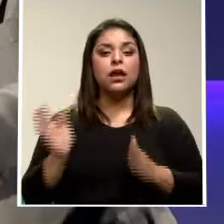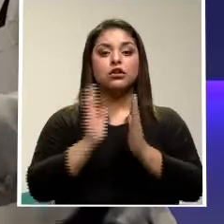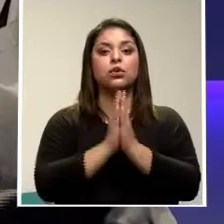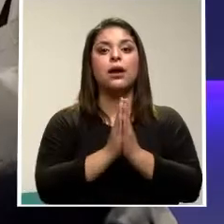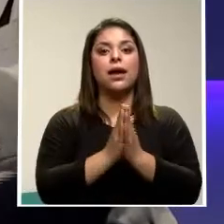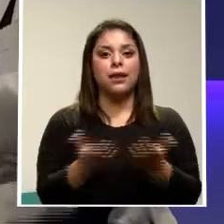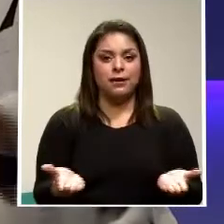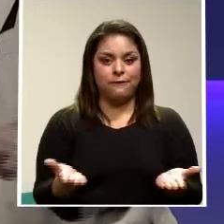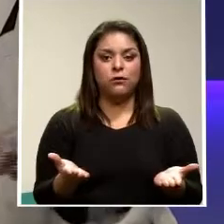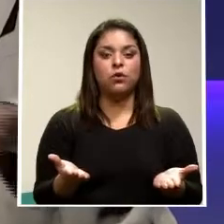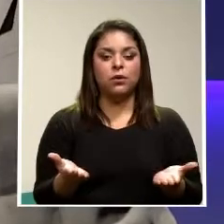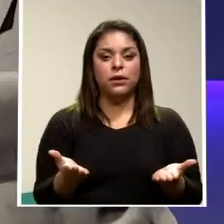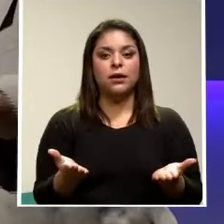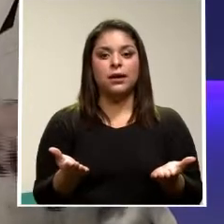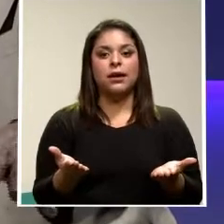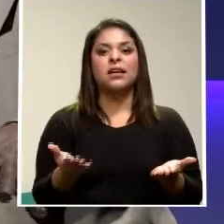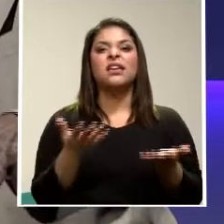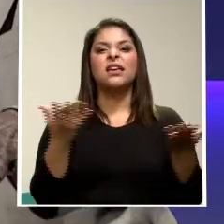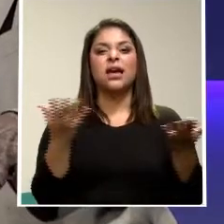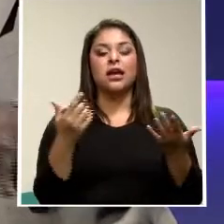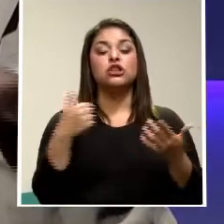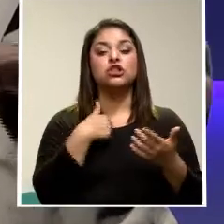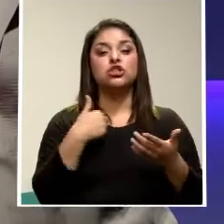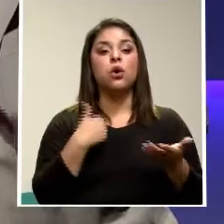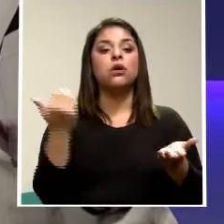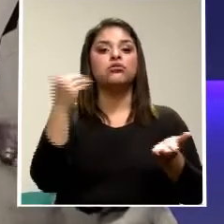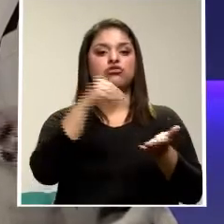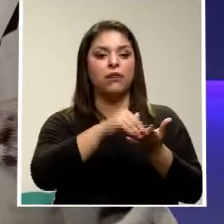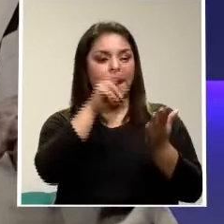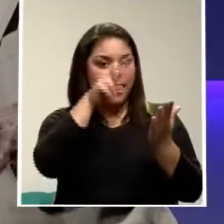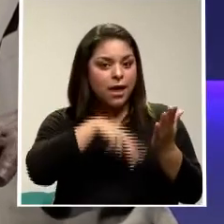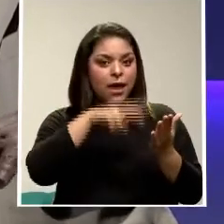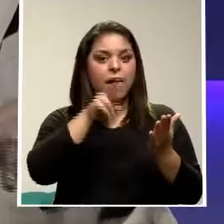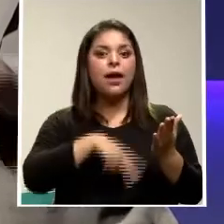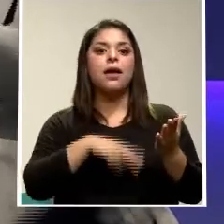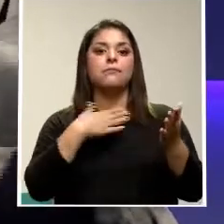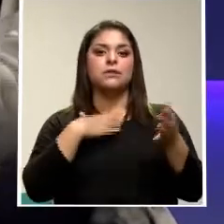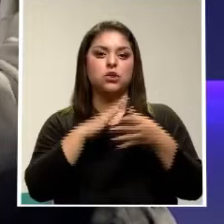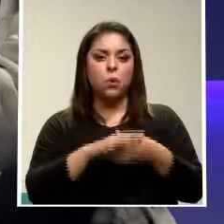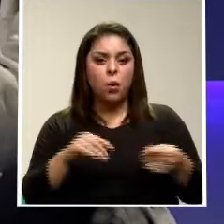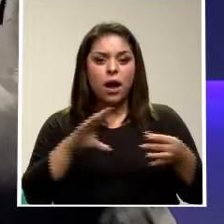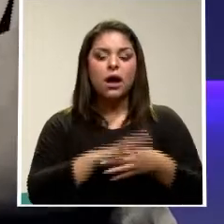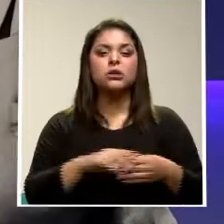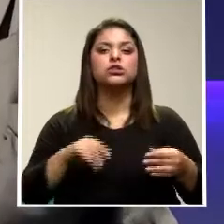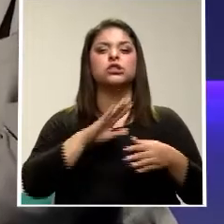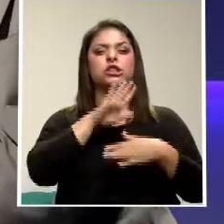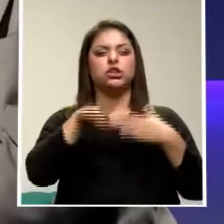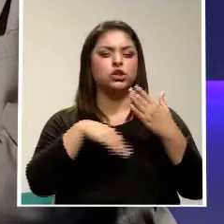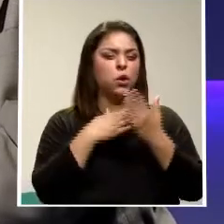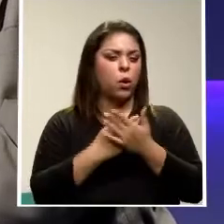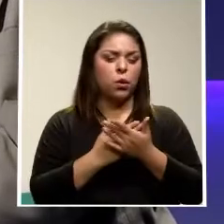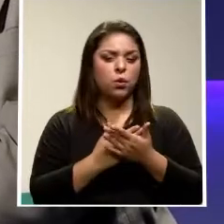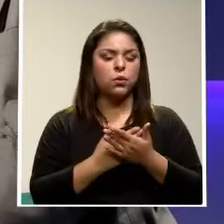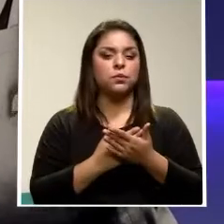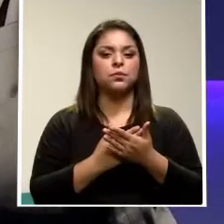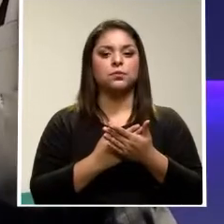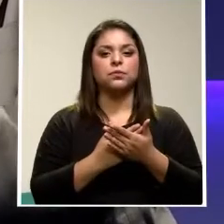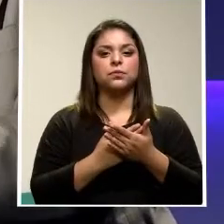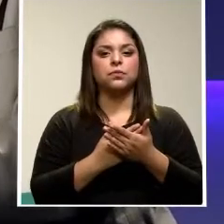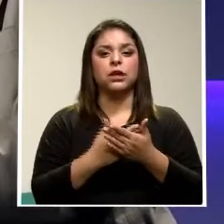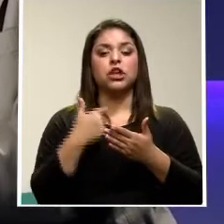de releer los libros de cuentos que yo he publicado, más los cuentos inéditos,